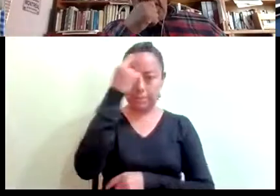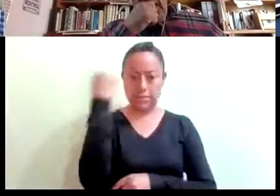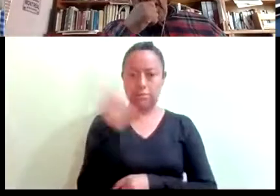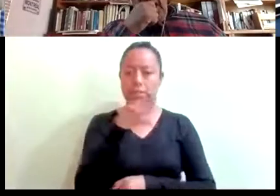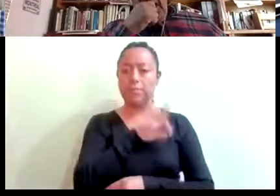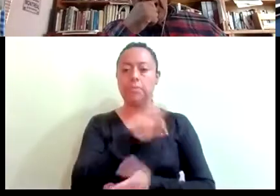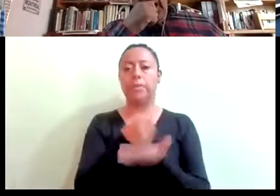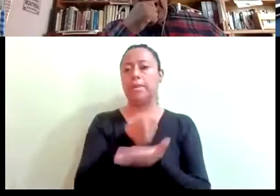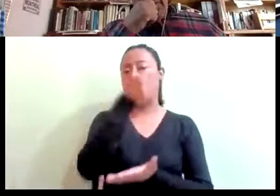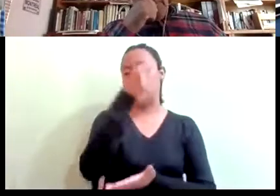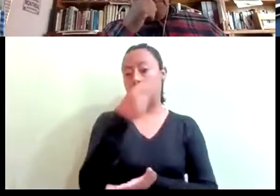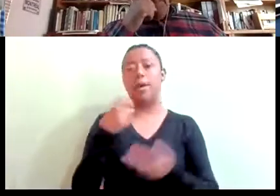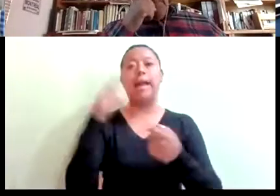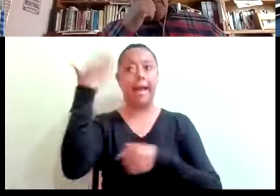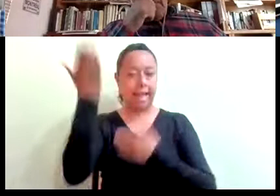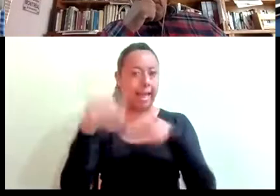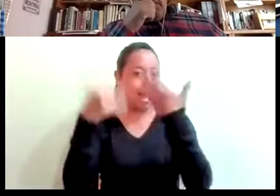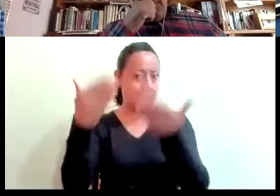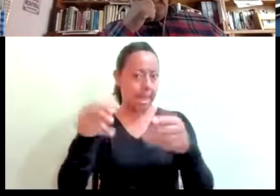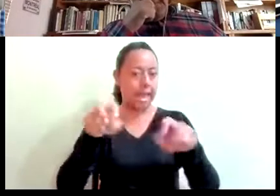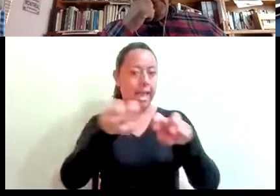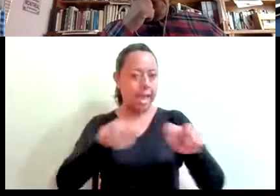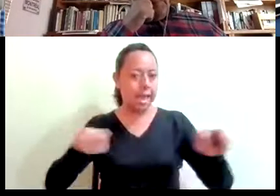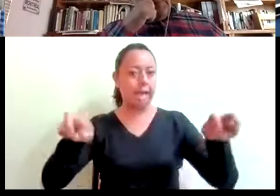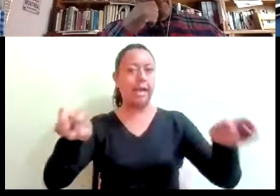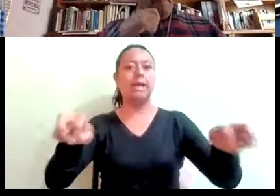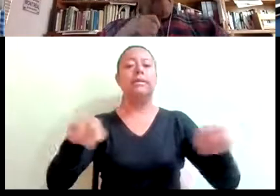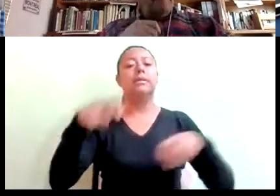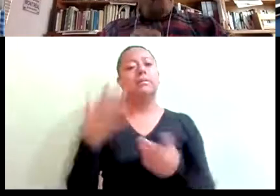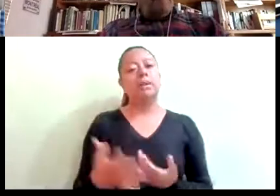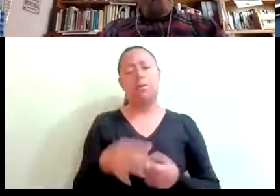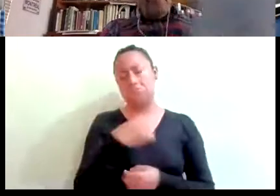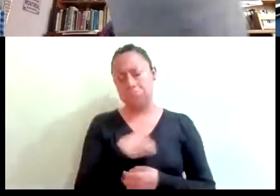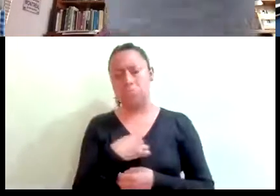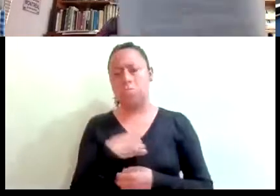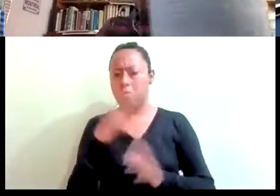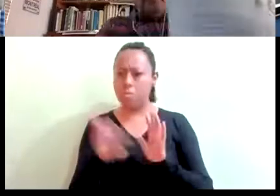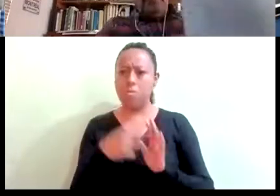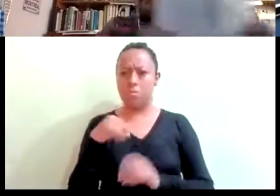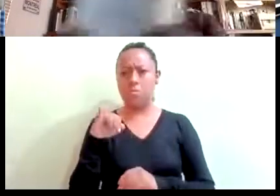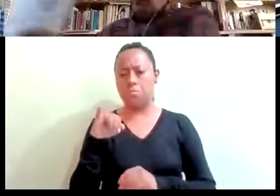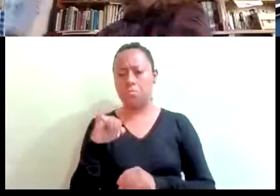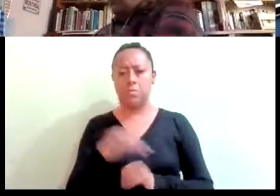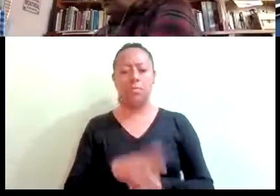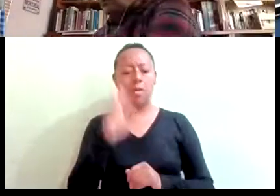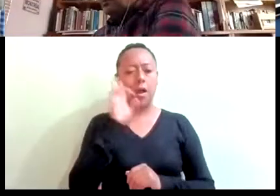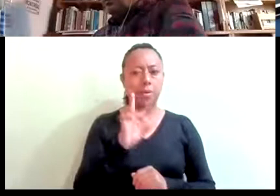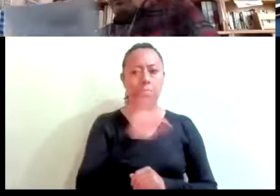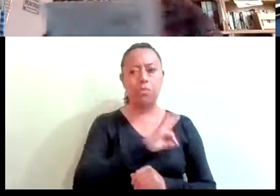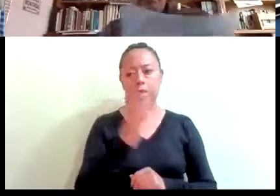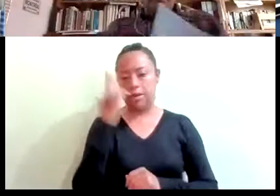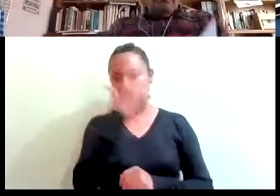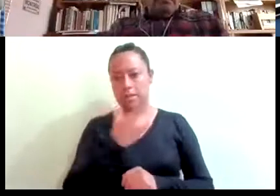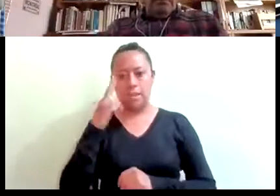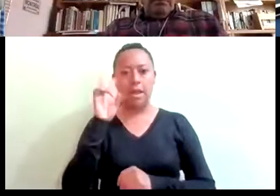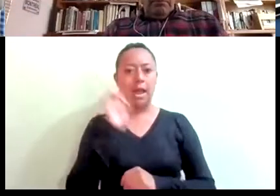aprobar ya en el Pleno, y yo estaría en toda la disposición de que pudiéramos revisarlo si hubiera algún viso